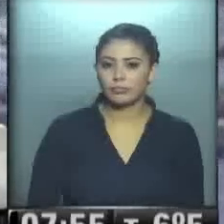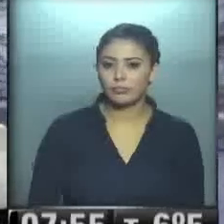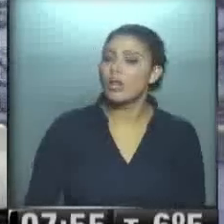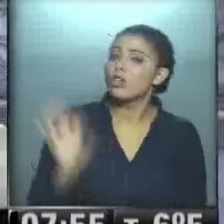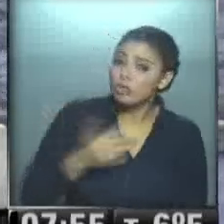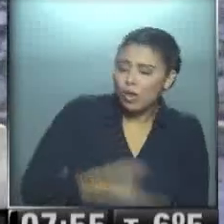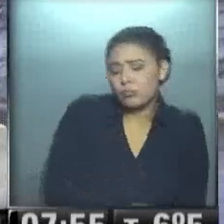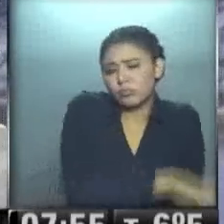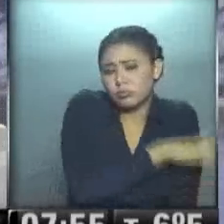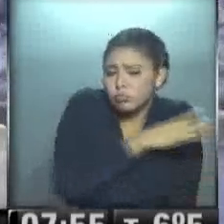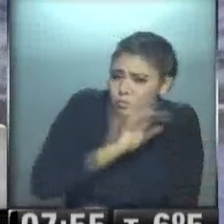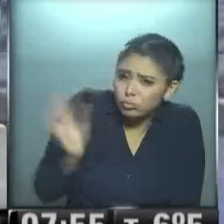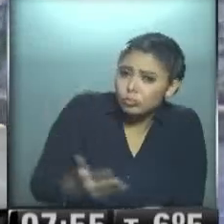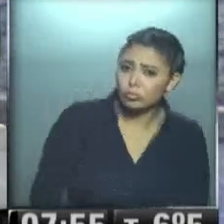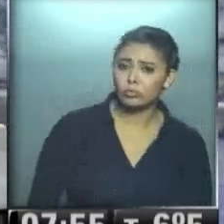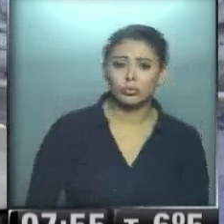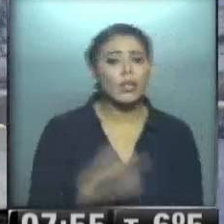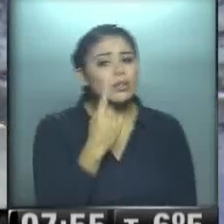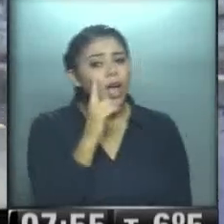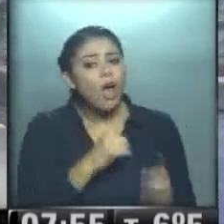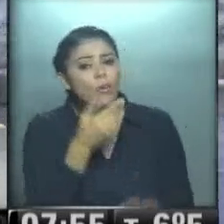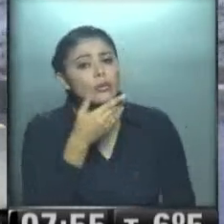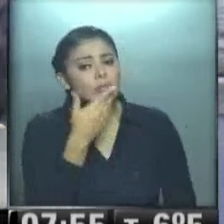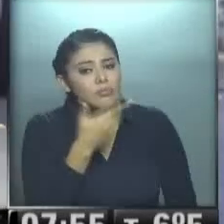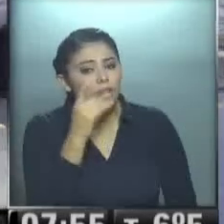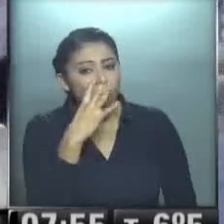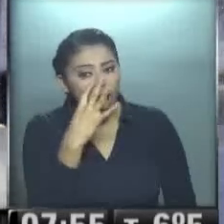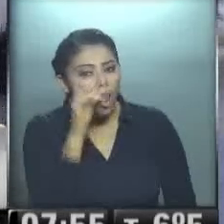Estamos todos conmovidos. ¿Puedo cruzar alguna palabra, Mostaza, con Tití?